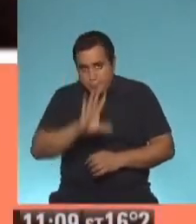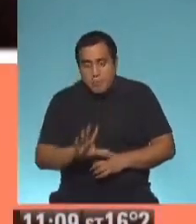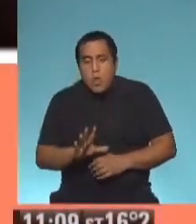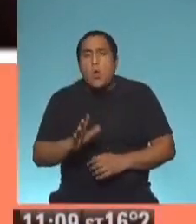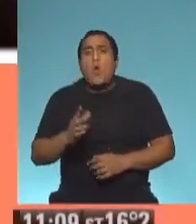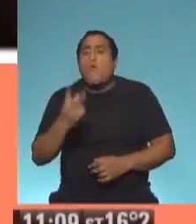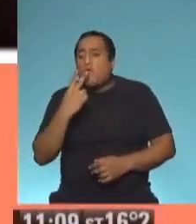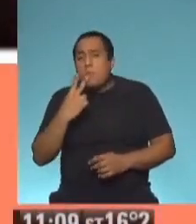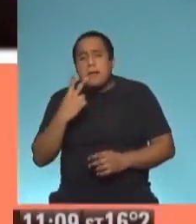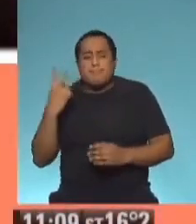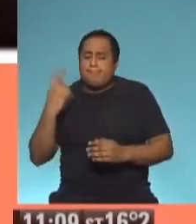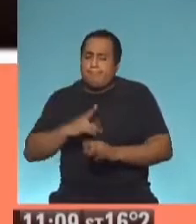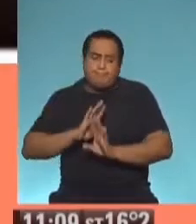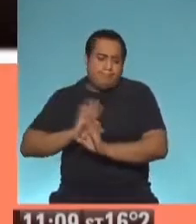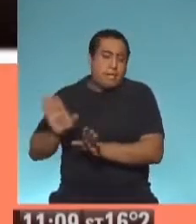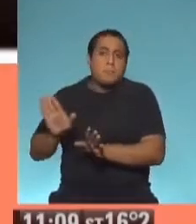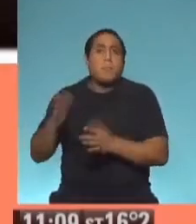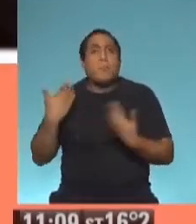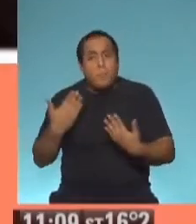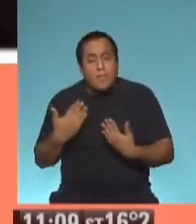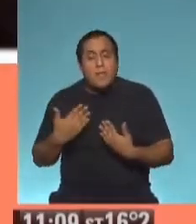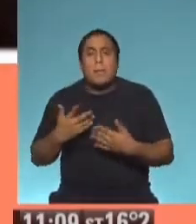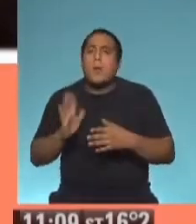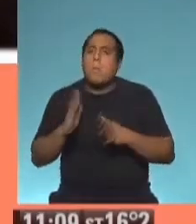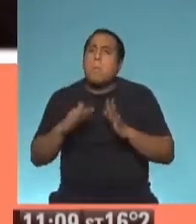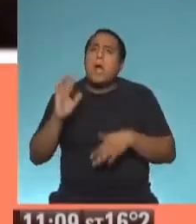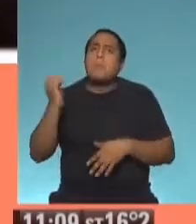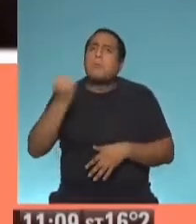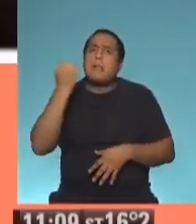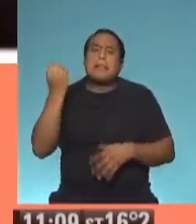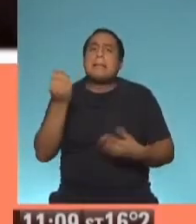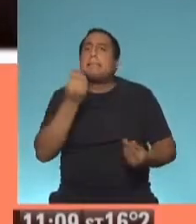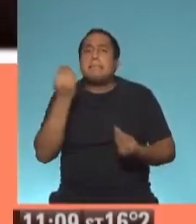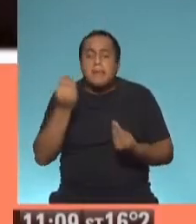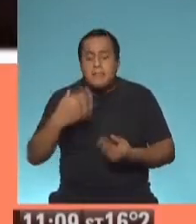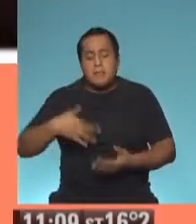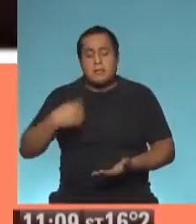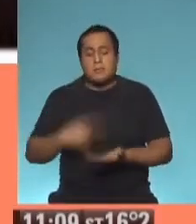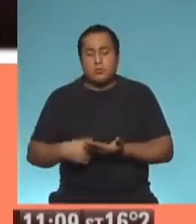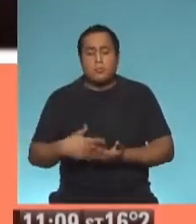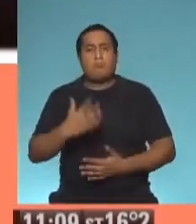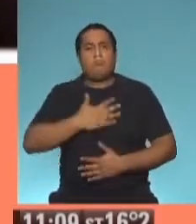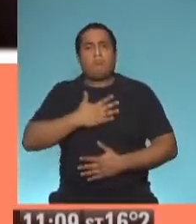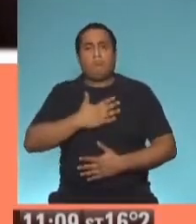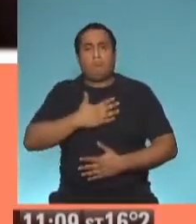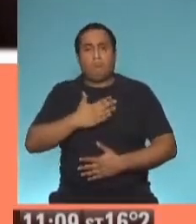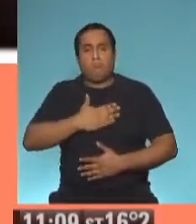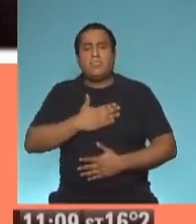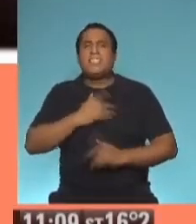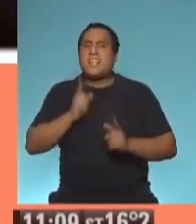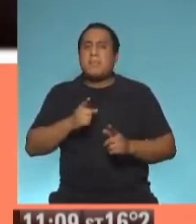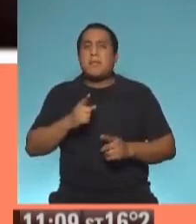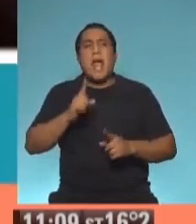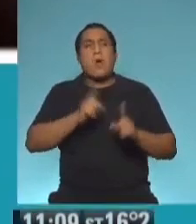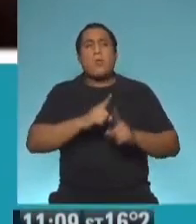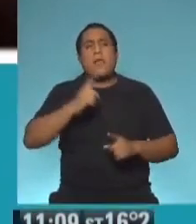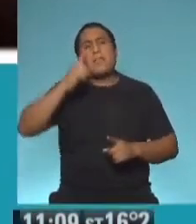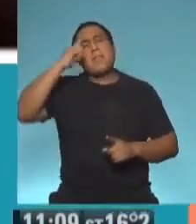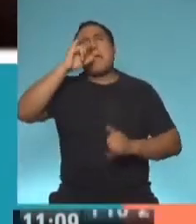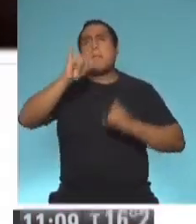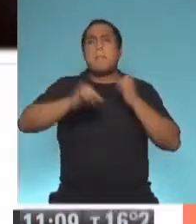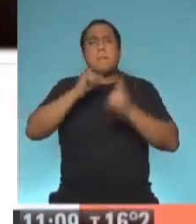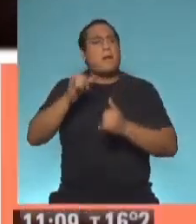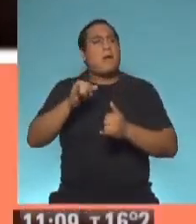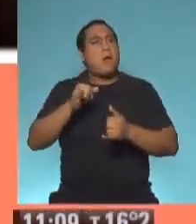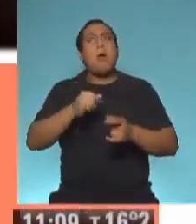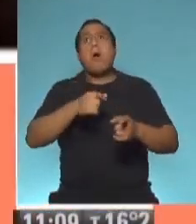fumar. Pero de nuevo, lo más importante es tener la decisión y además derribar algunos mitos, porque uno